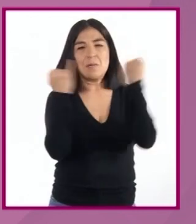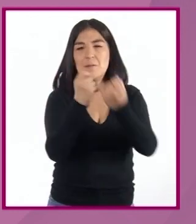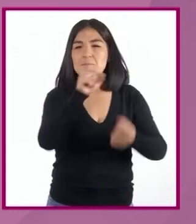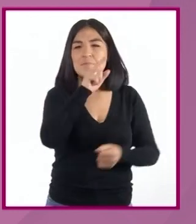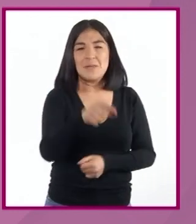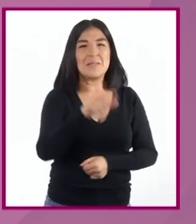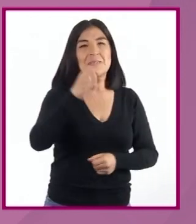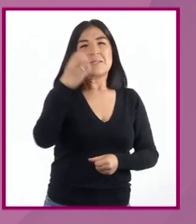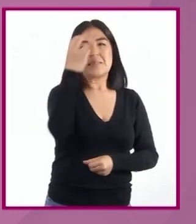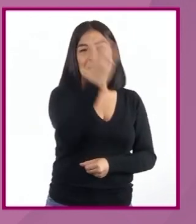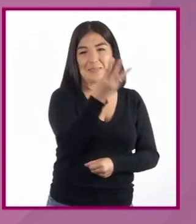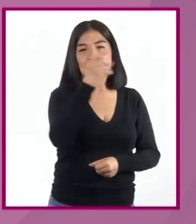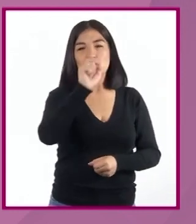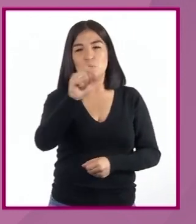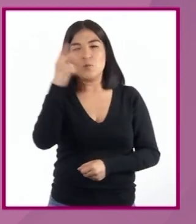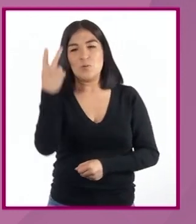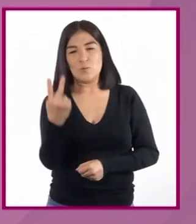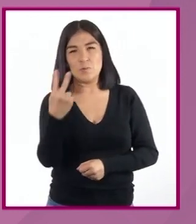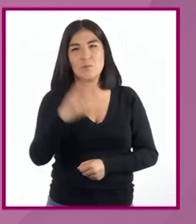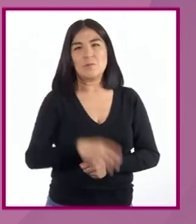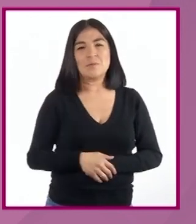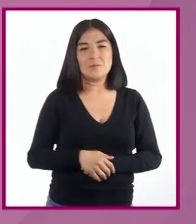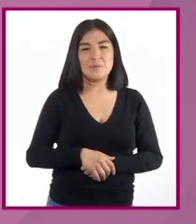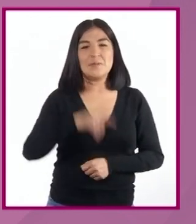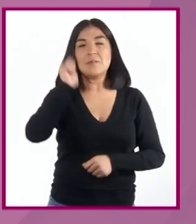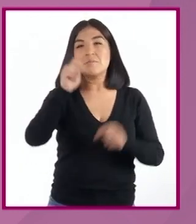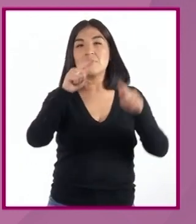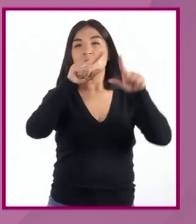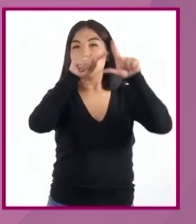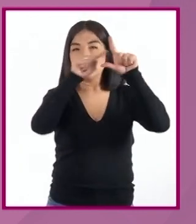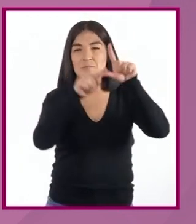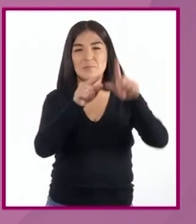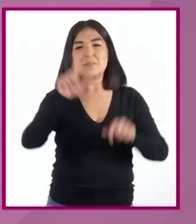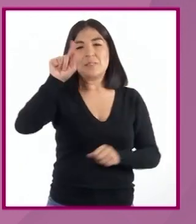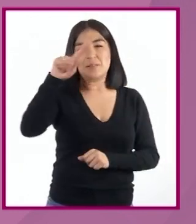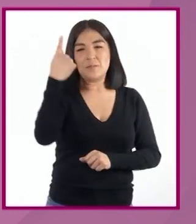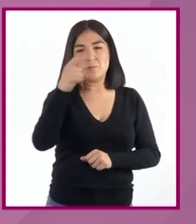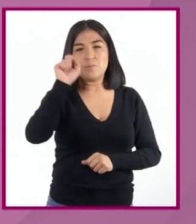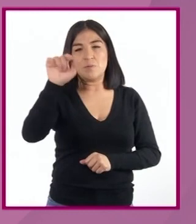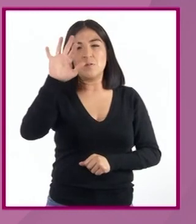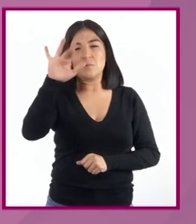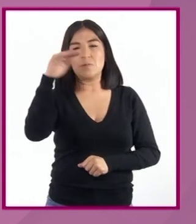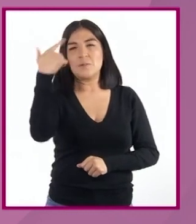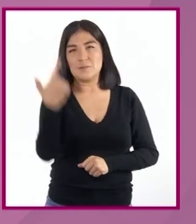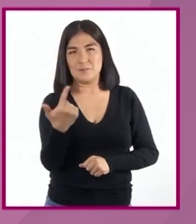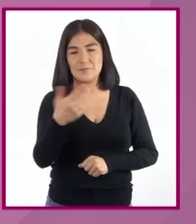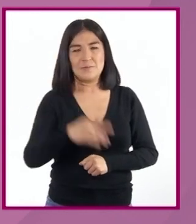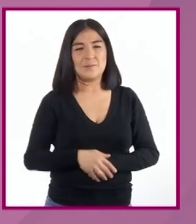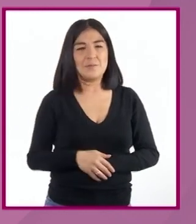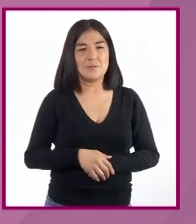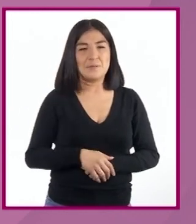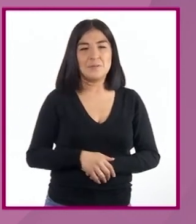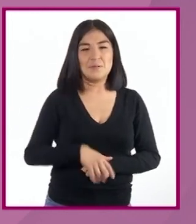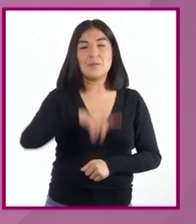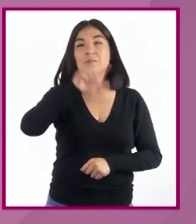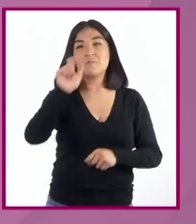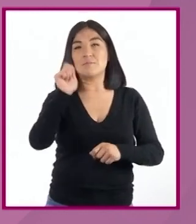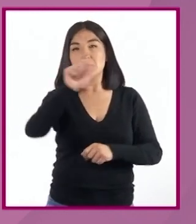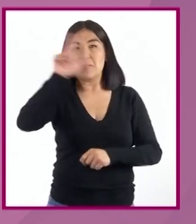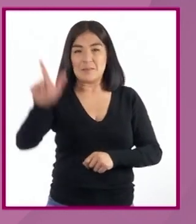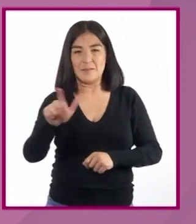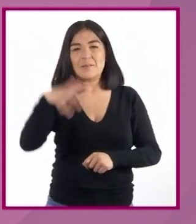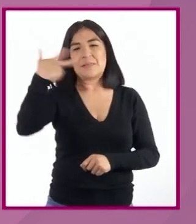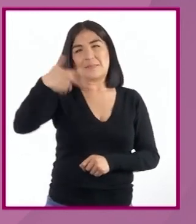de 3.2 y un ángulo de 71.57 grados y un lado de